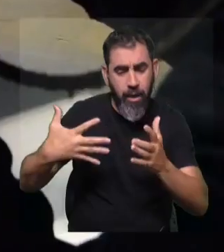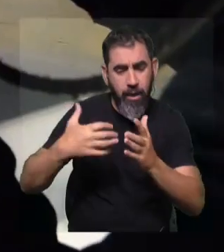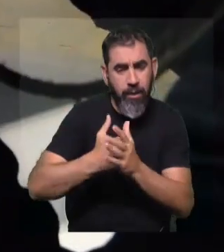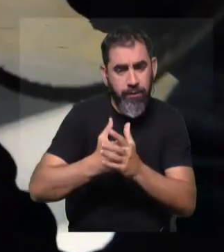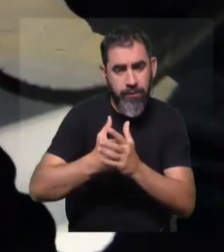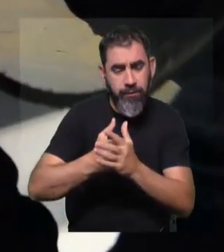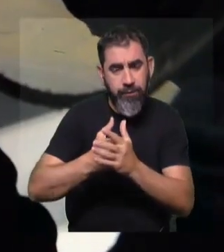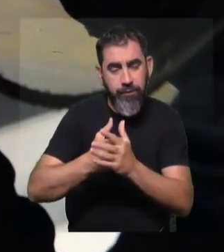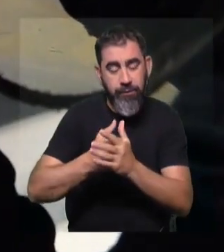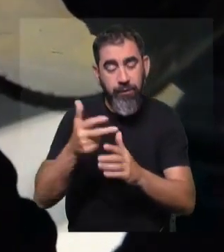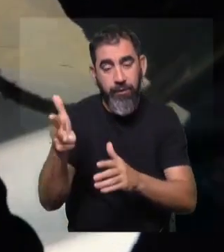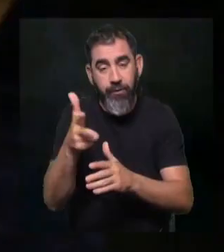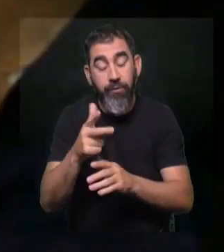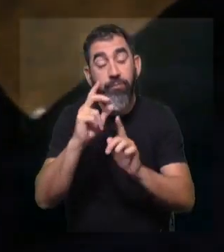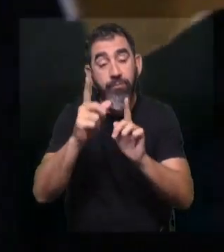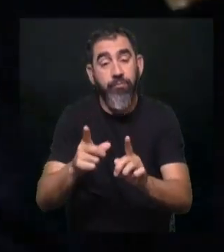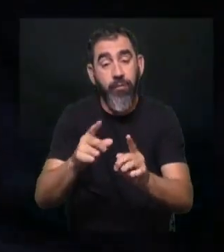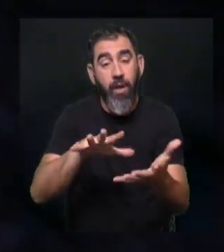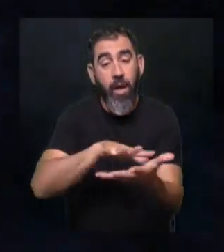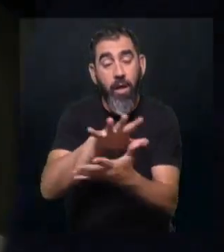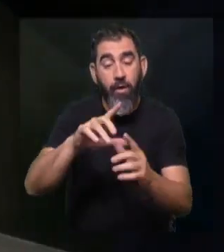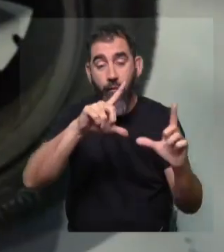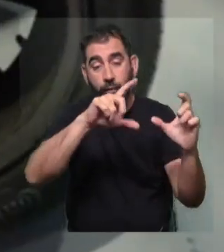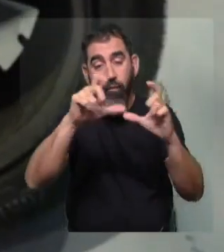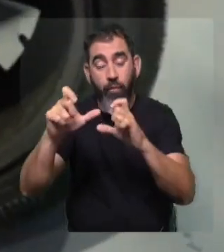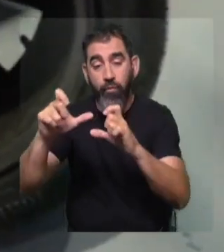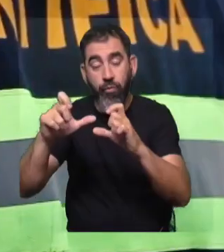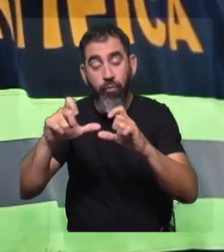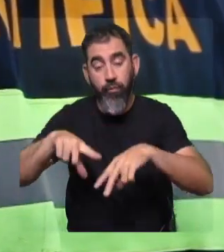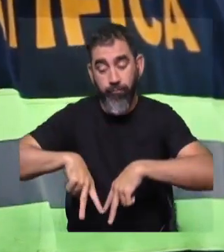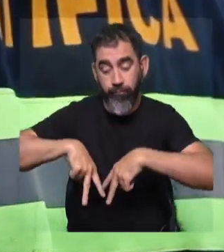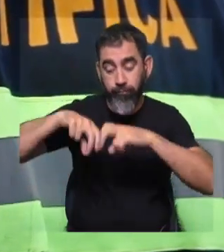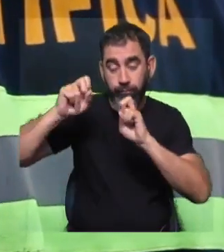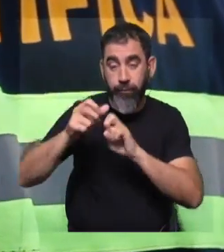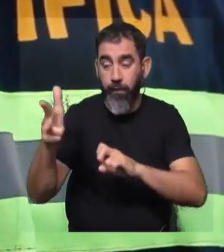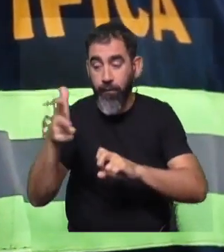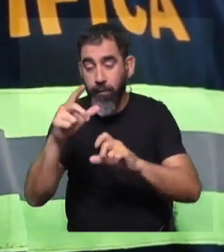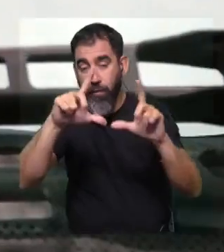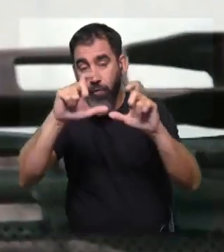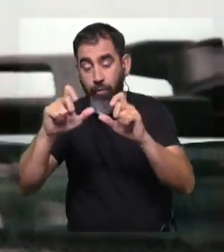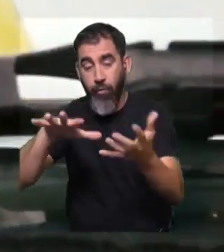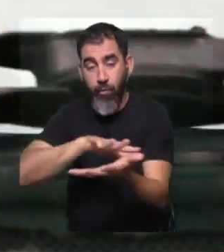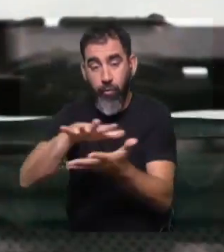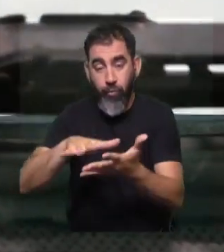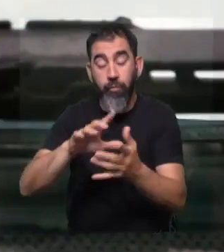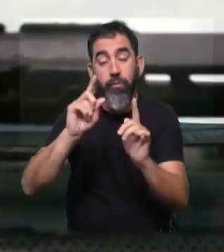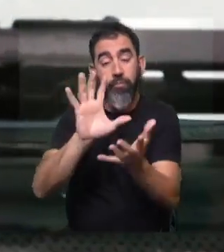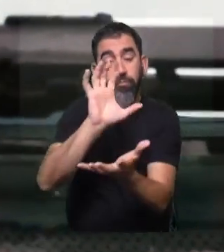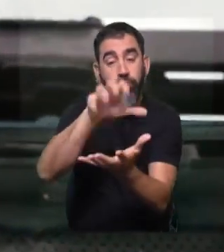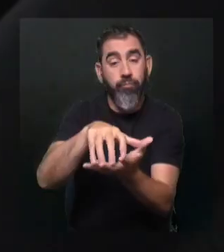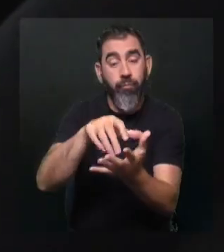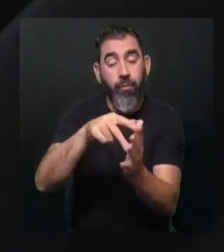manera virtual. Cuenta además con un área de fotografía forense que analiza videos y fotos de escenas y un departamento